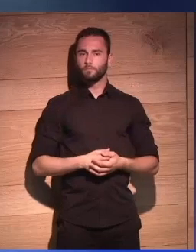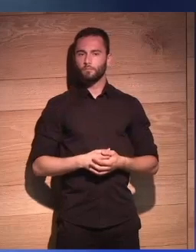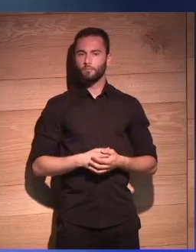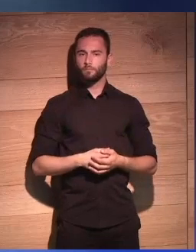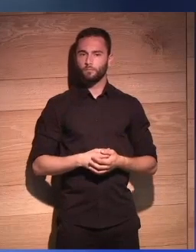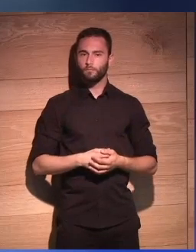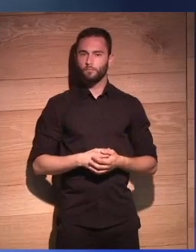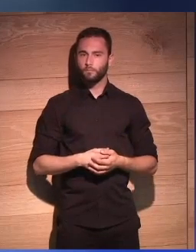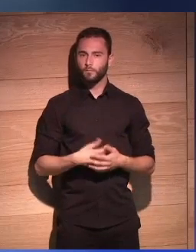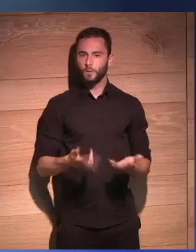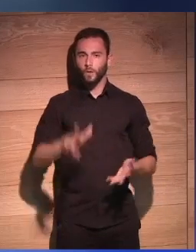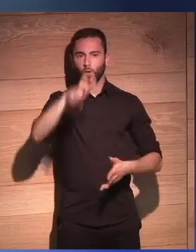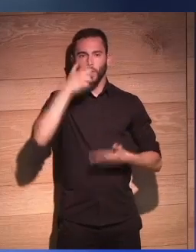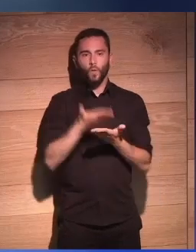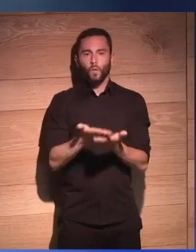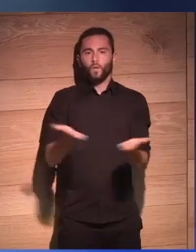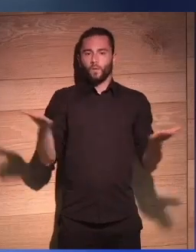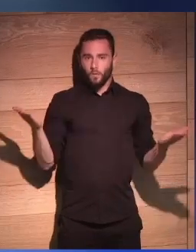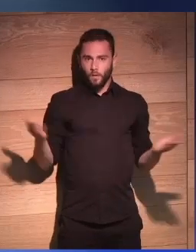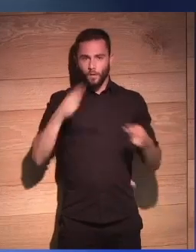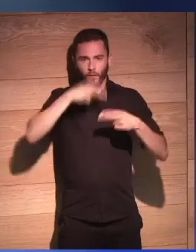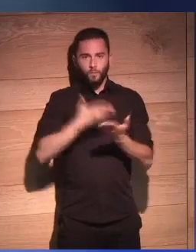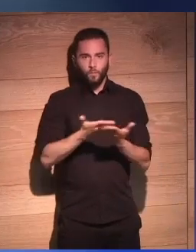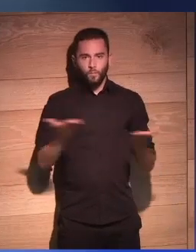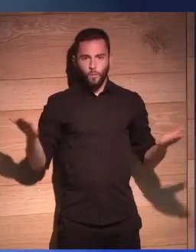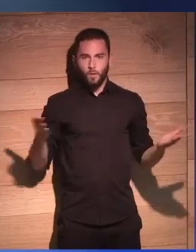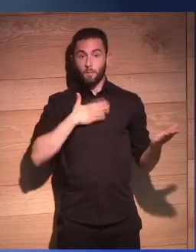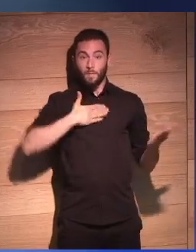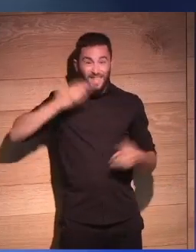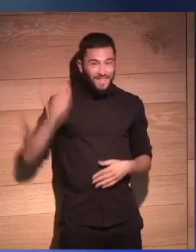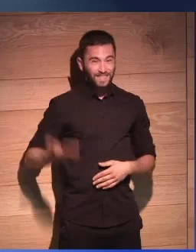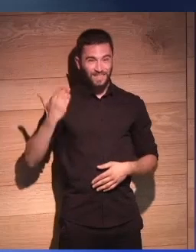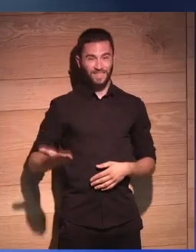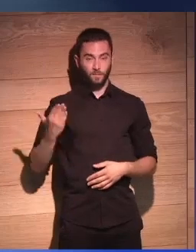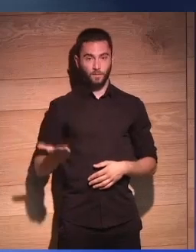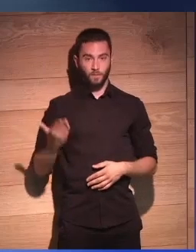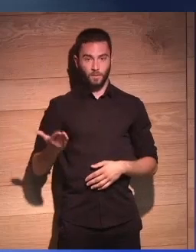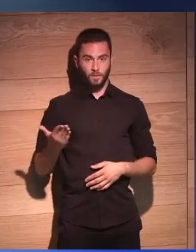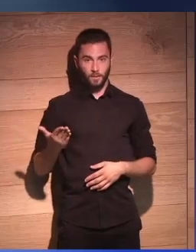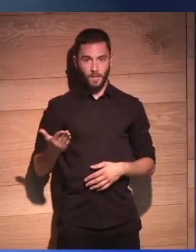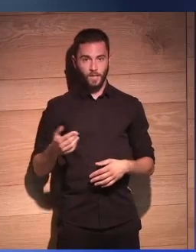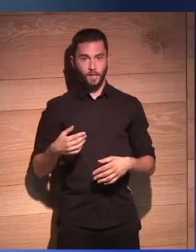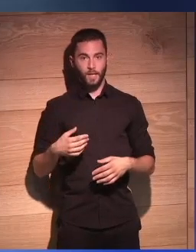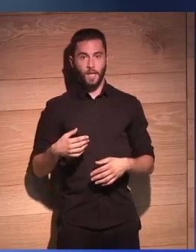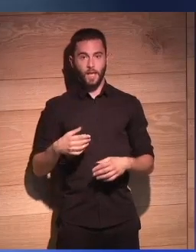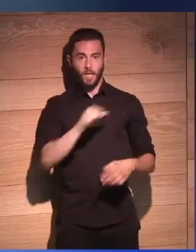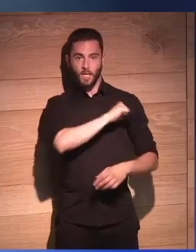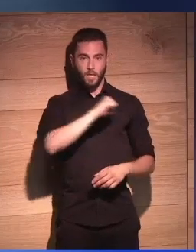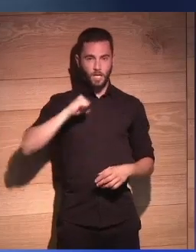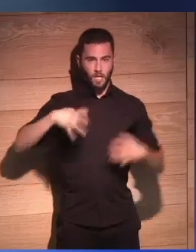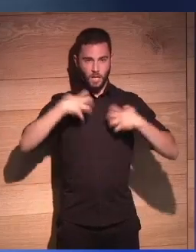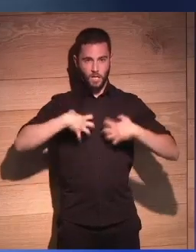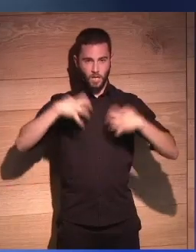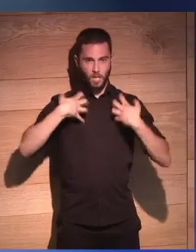un poco de oxígeno, ¿no? En el lugar público. Así que para mí es importantísimo que esto no se convierta en una cruzada individualista,